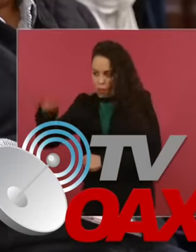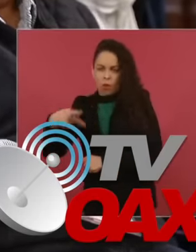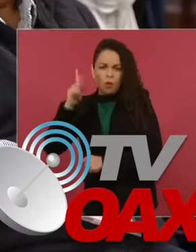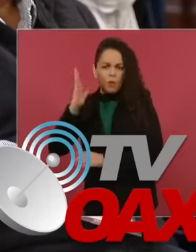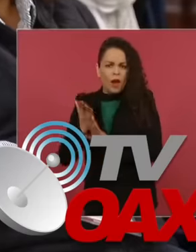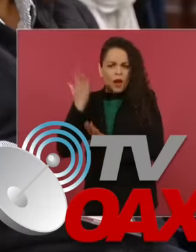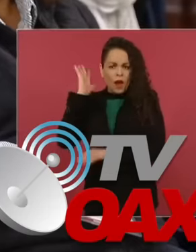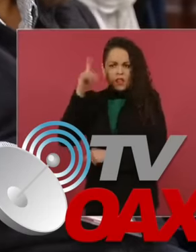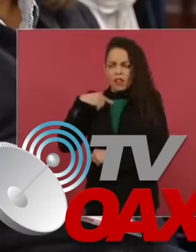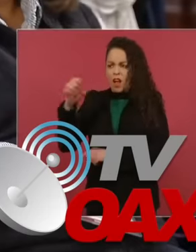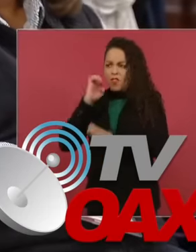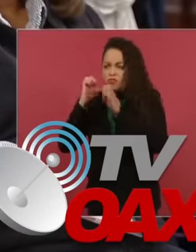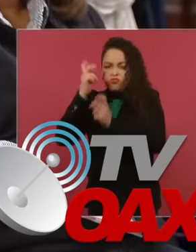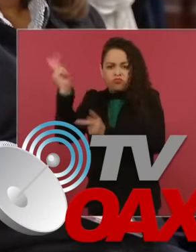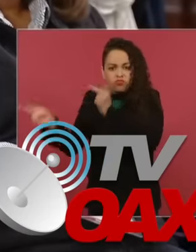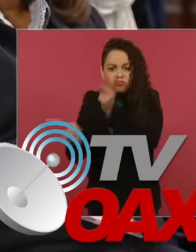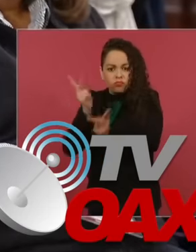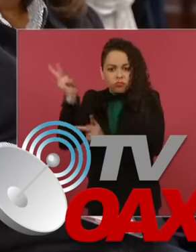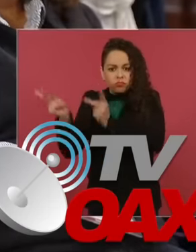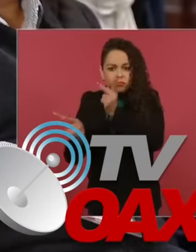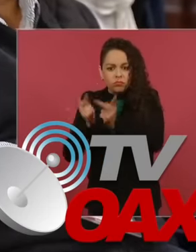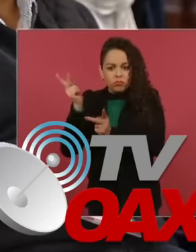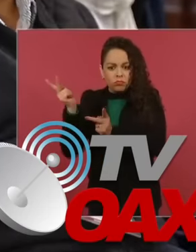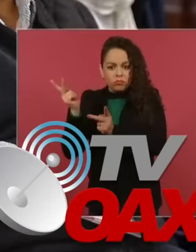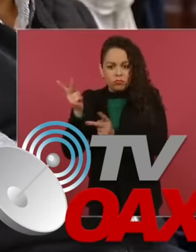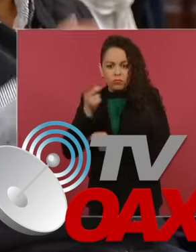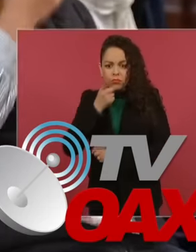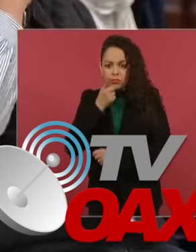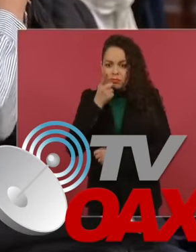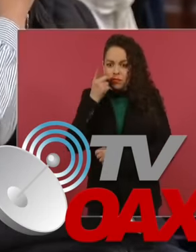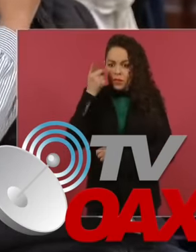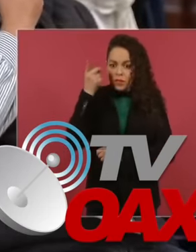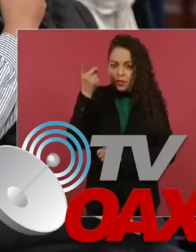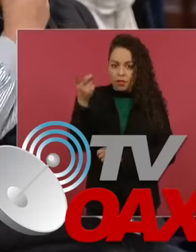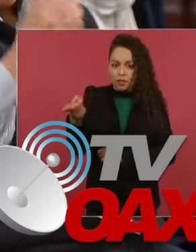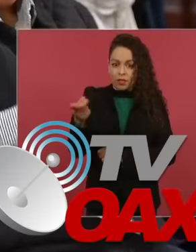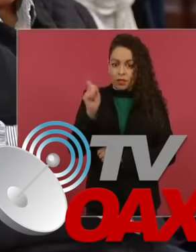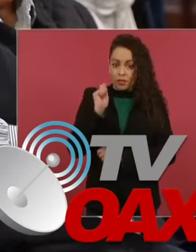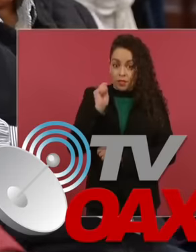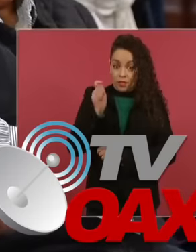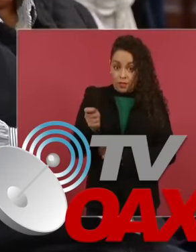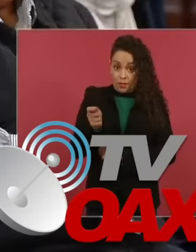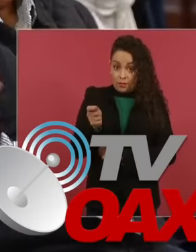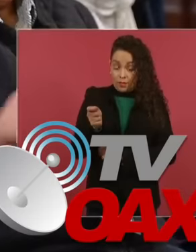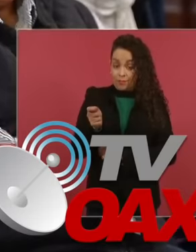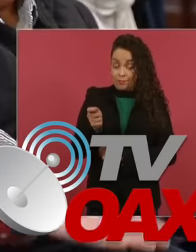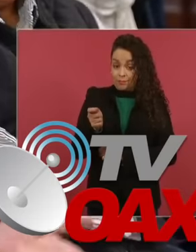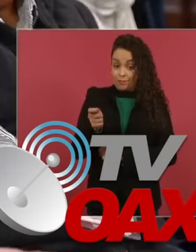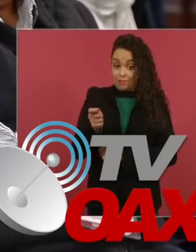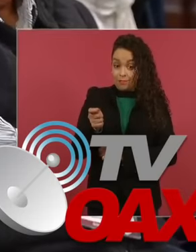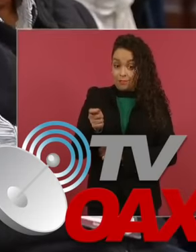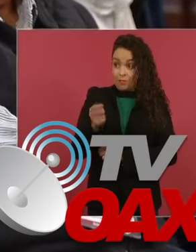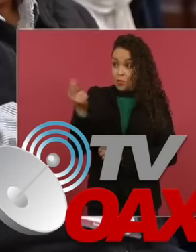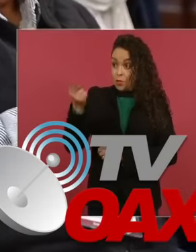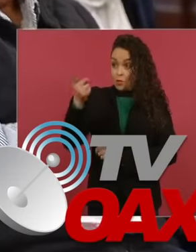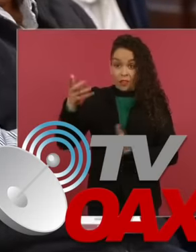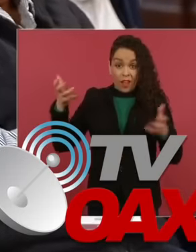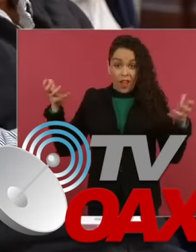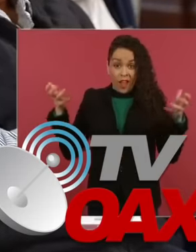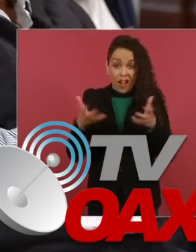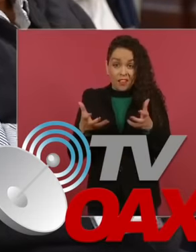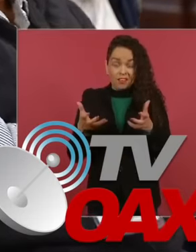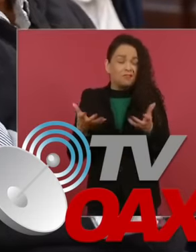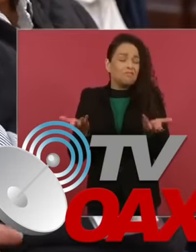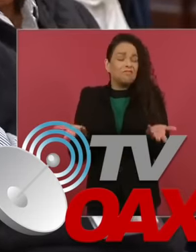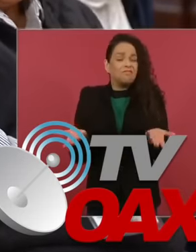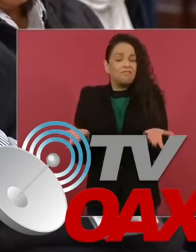Pues él dice que el río quedó limpio de más. O sea, que lo que ustedes hacen no tiene ninguna validez,